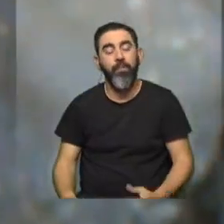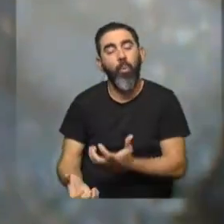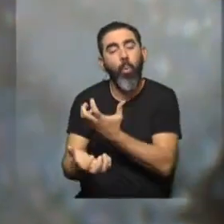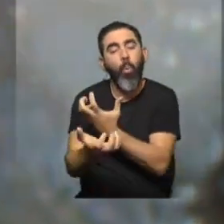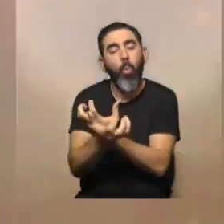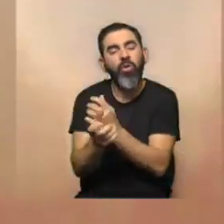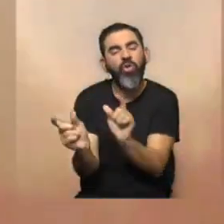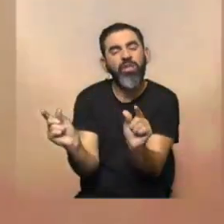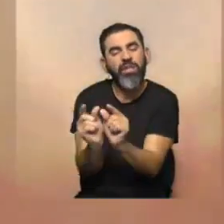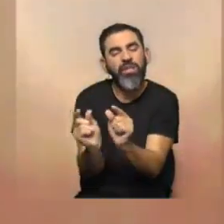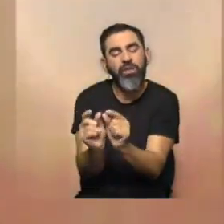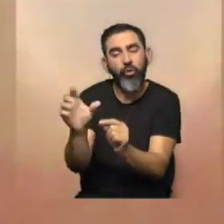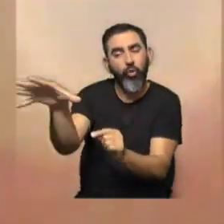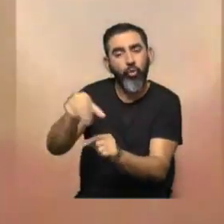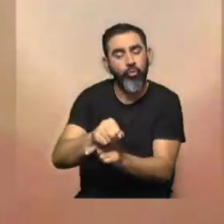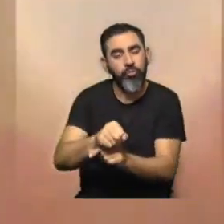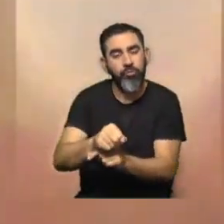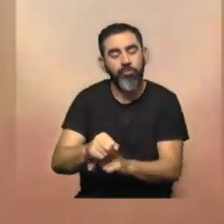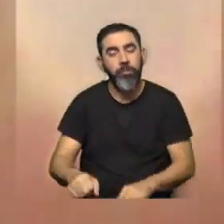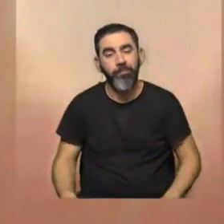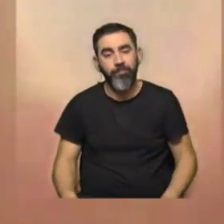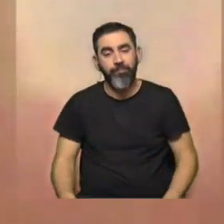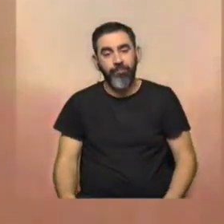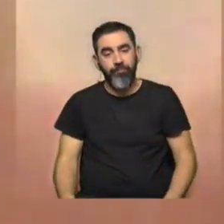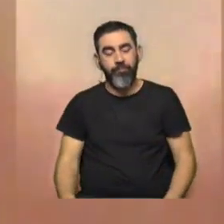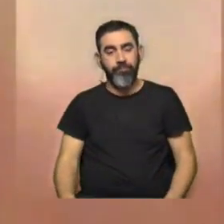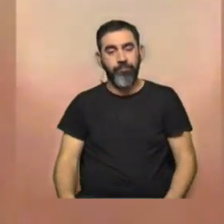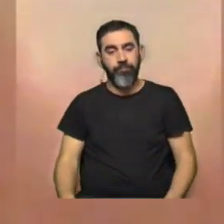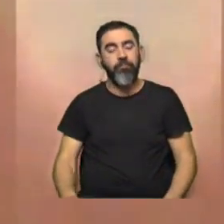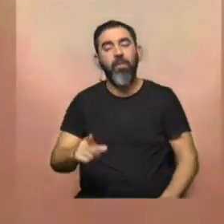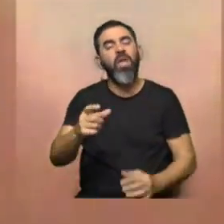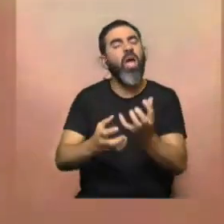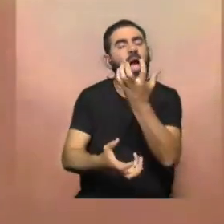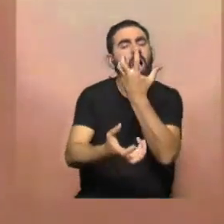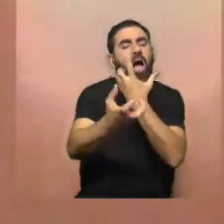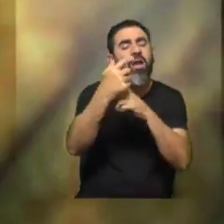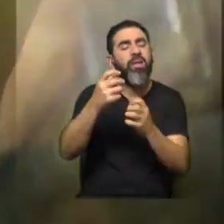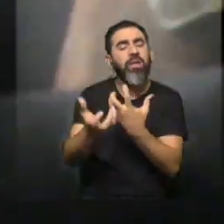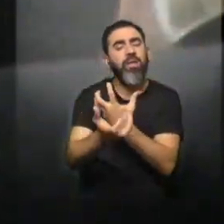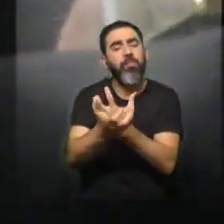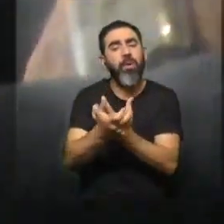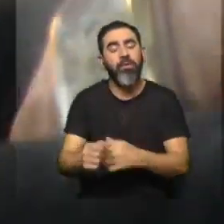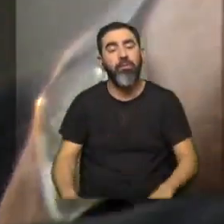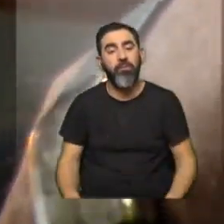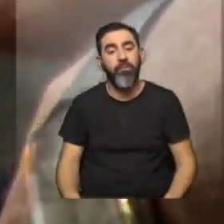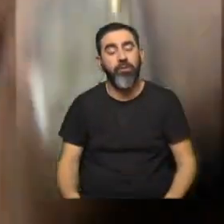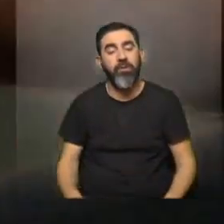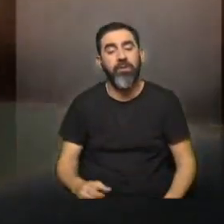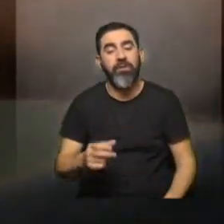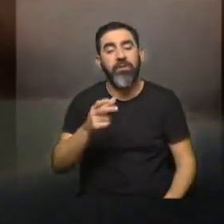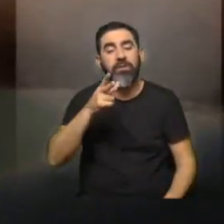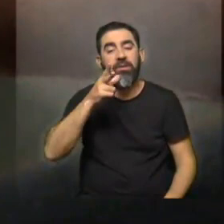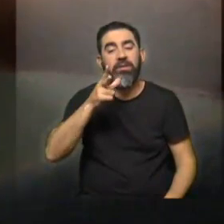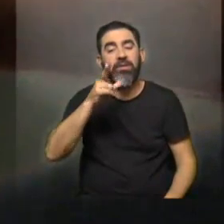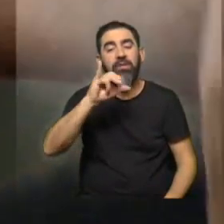chico que trajiste porque tenía alguna particularidad. ¿Ese corresponde a qué animal y a qué parte del cuerpo? Este es un hioides,